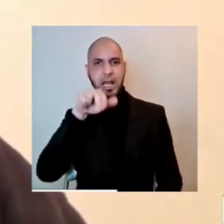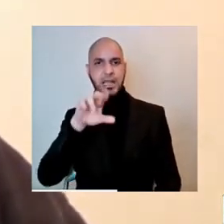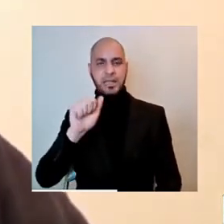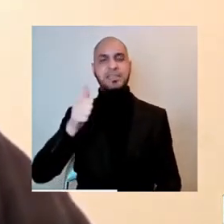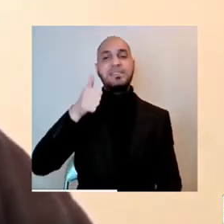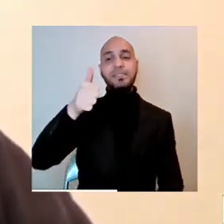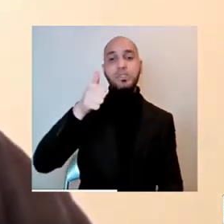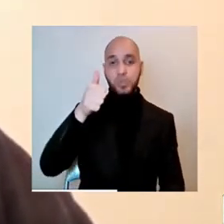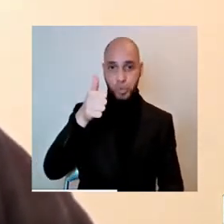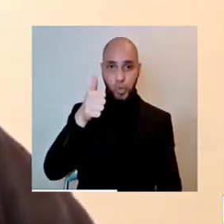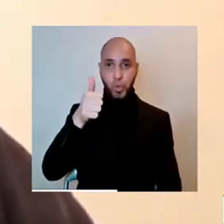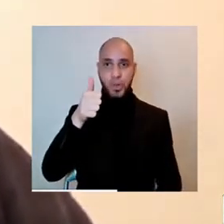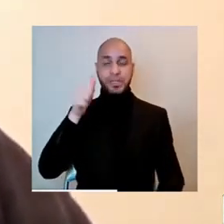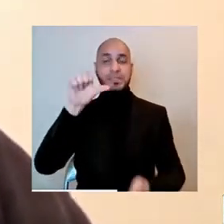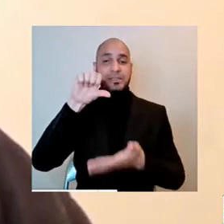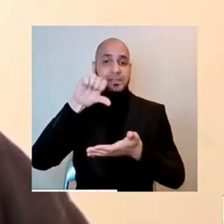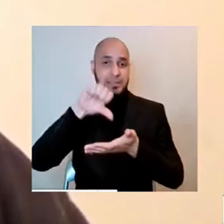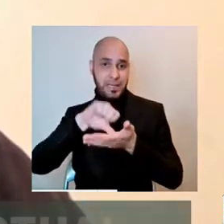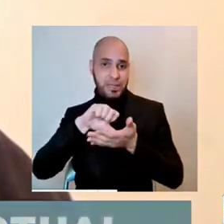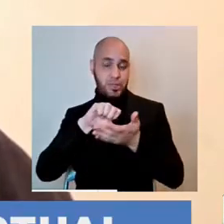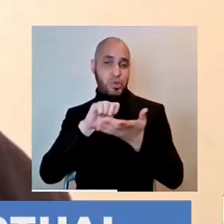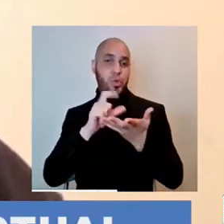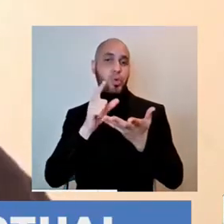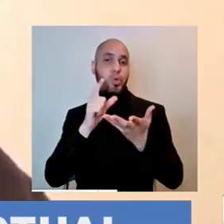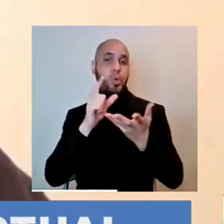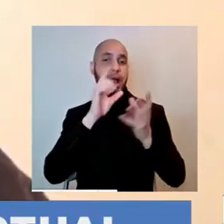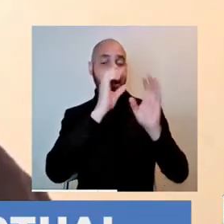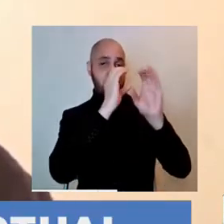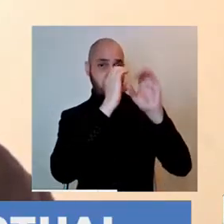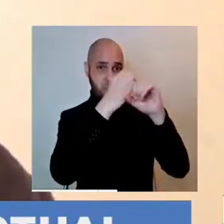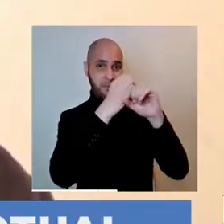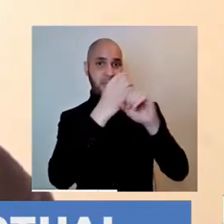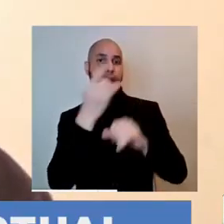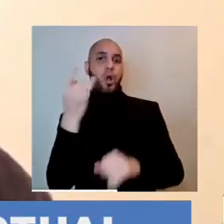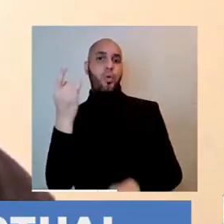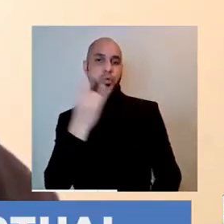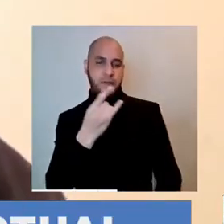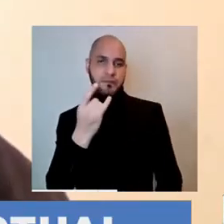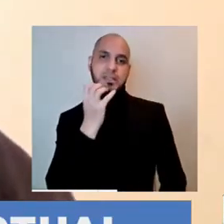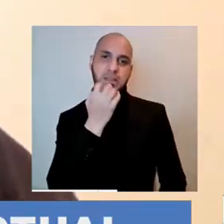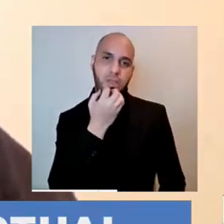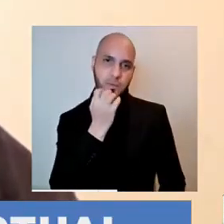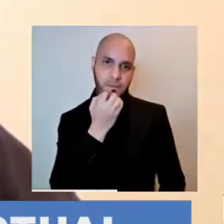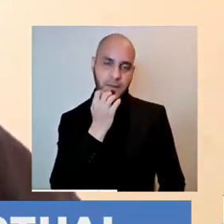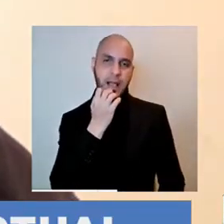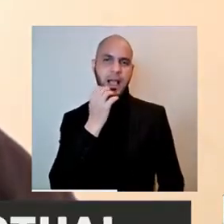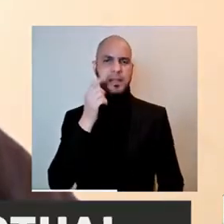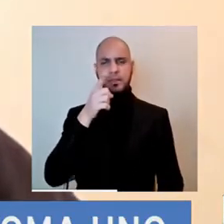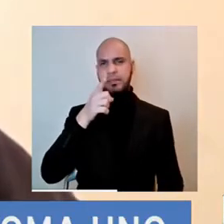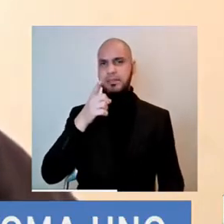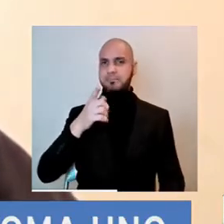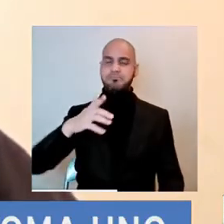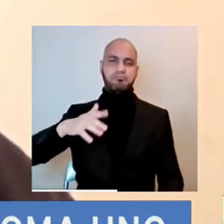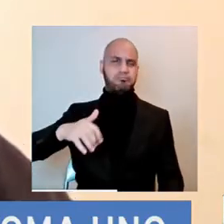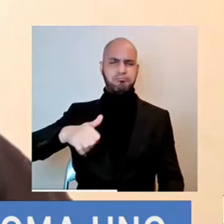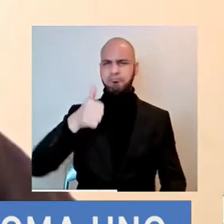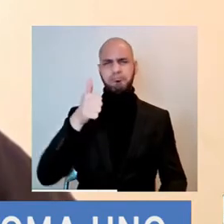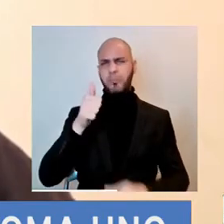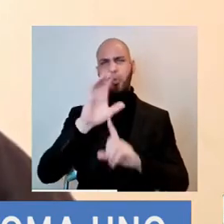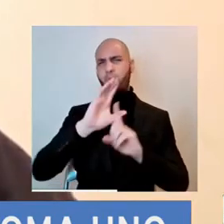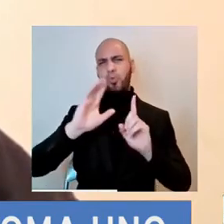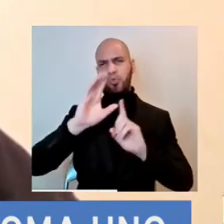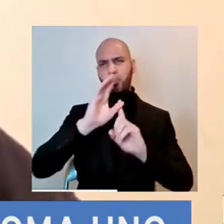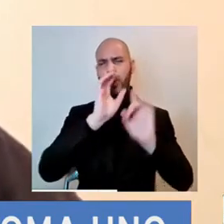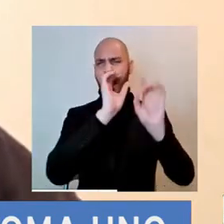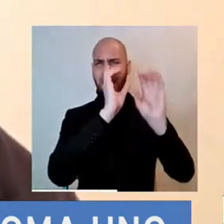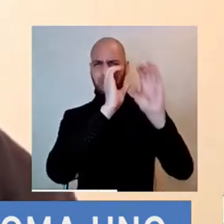de Astronomía de la Universidad de Antofagasta. Ha dirigido numerosos proyectos de cultura